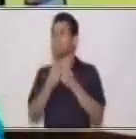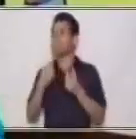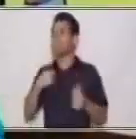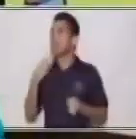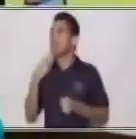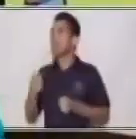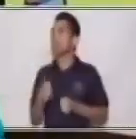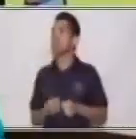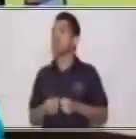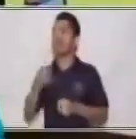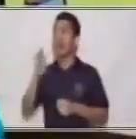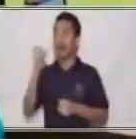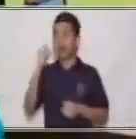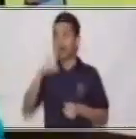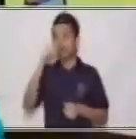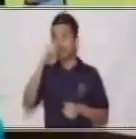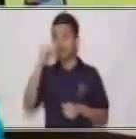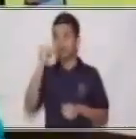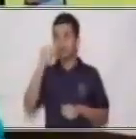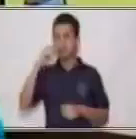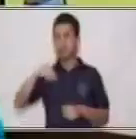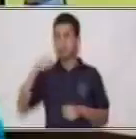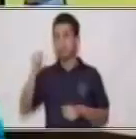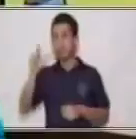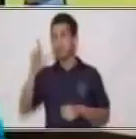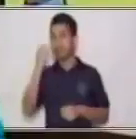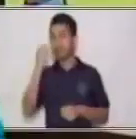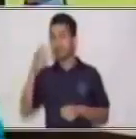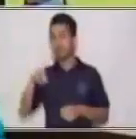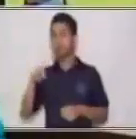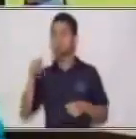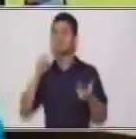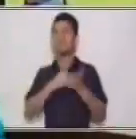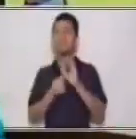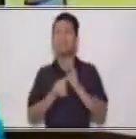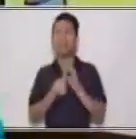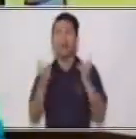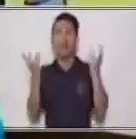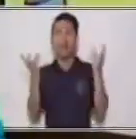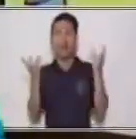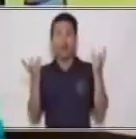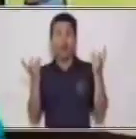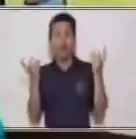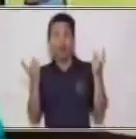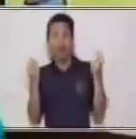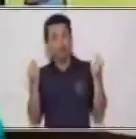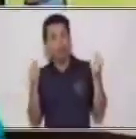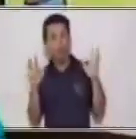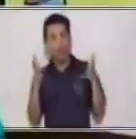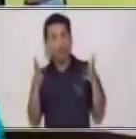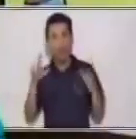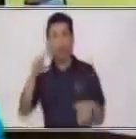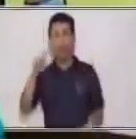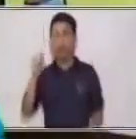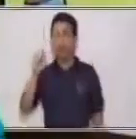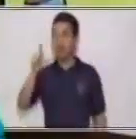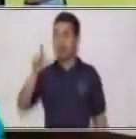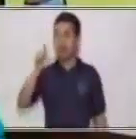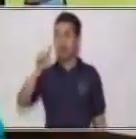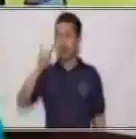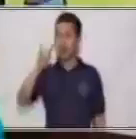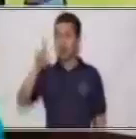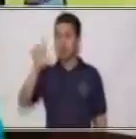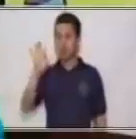palabra estimación, quiere decir un cálculo. No es que tengamos en este momento una